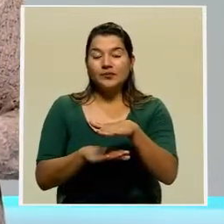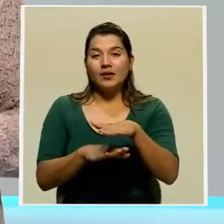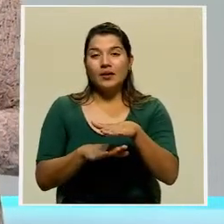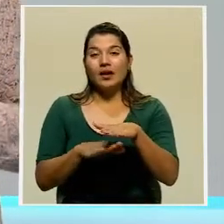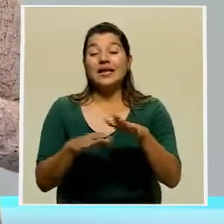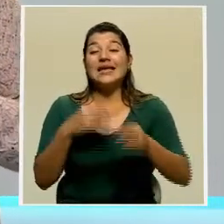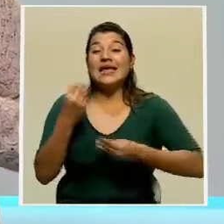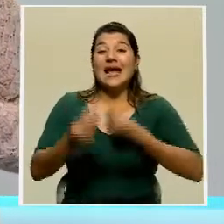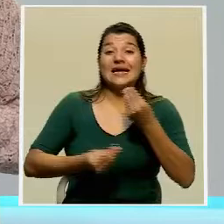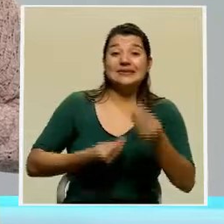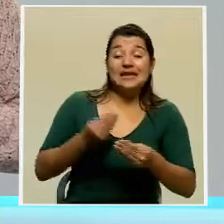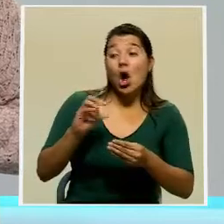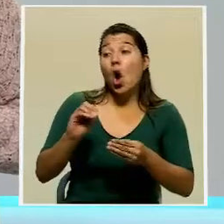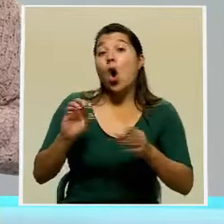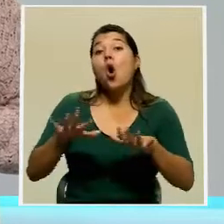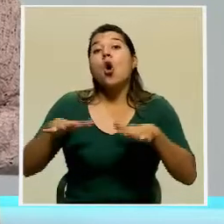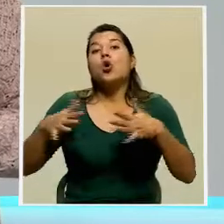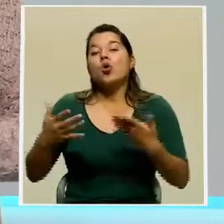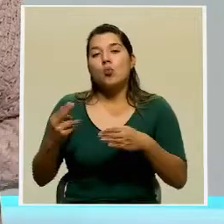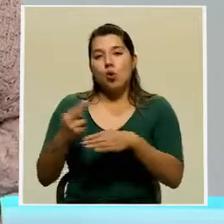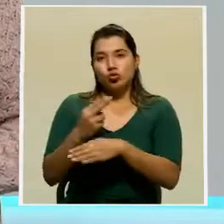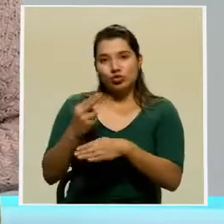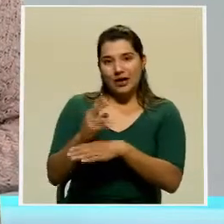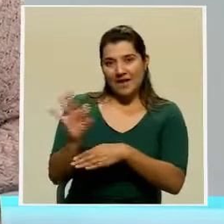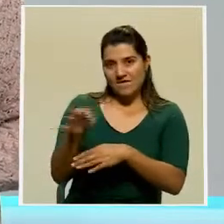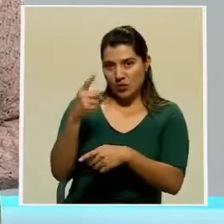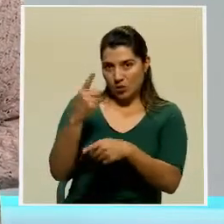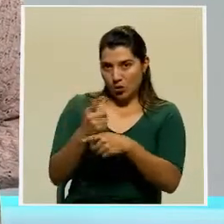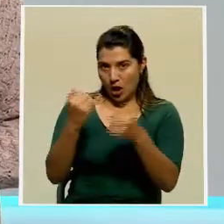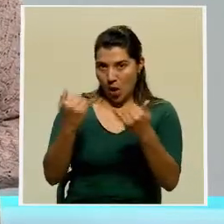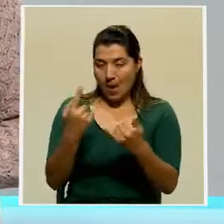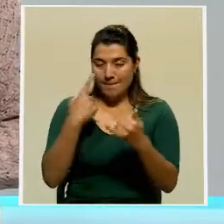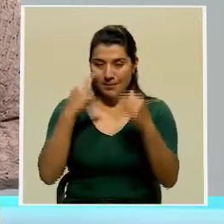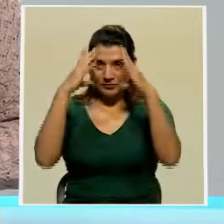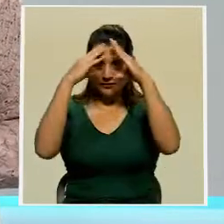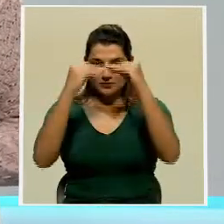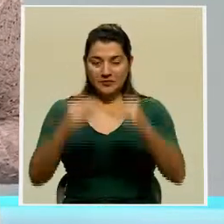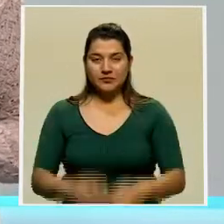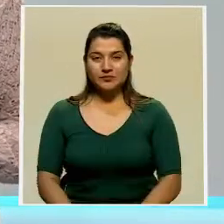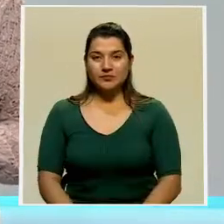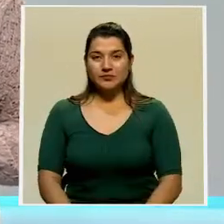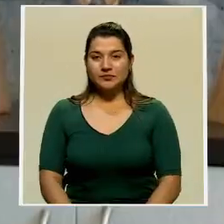qué hacer o cómo utilizarla de manera adecuada. Veamos la siguiente declaración.